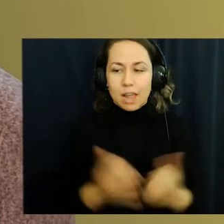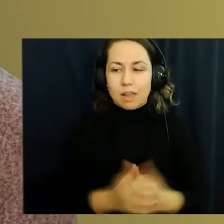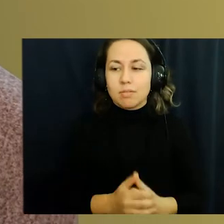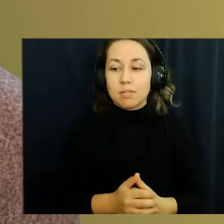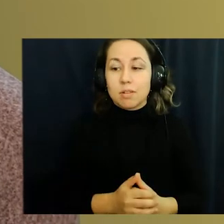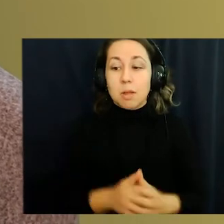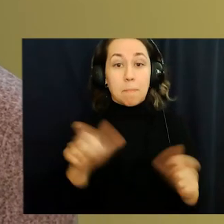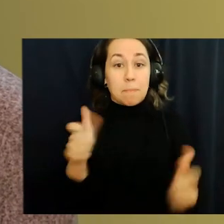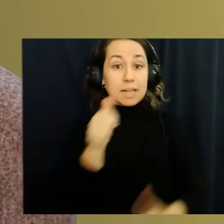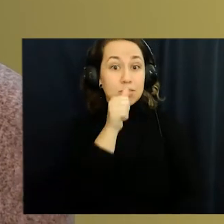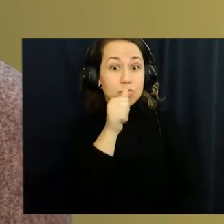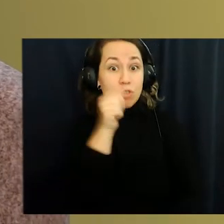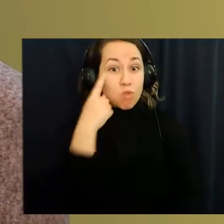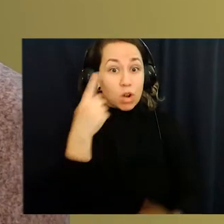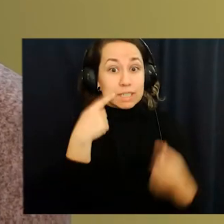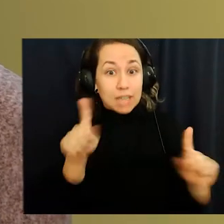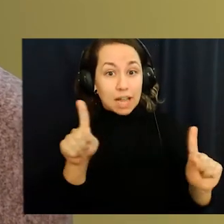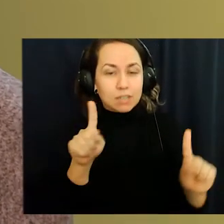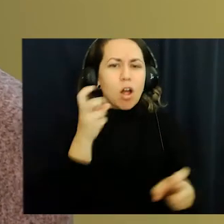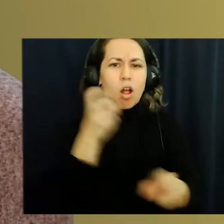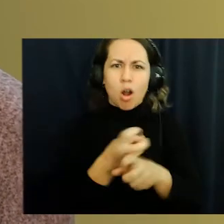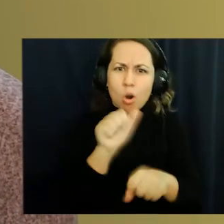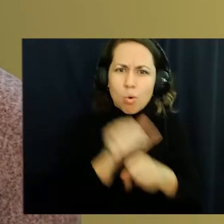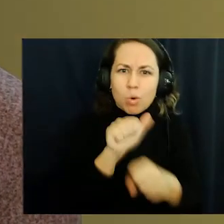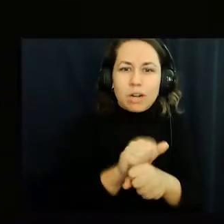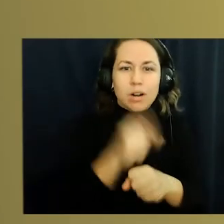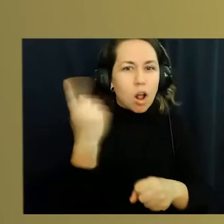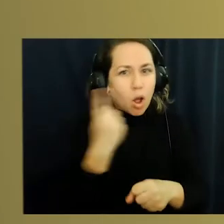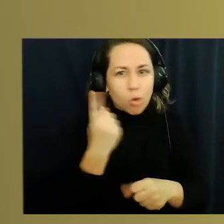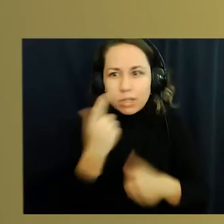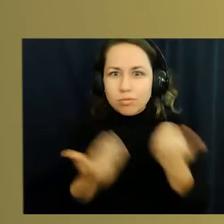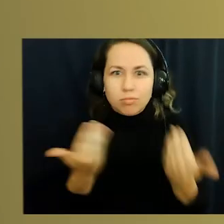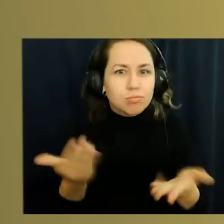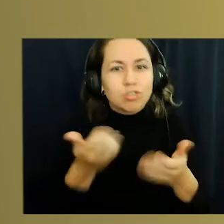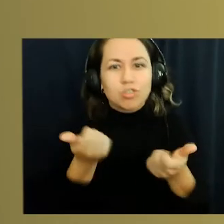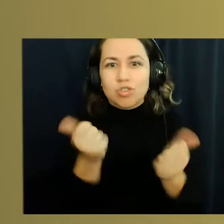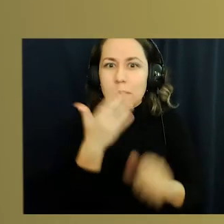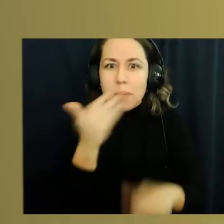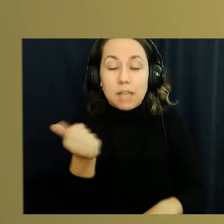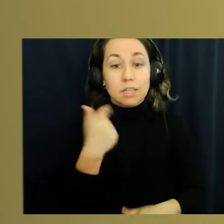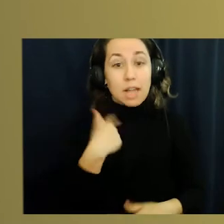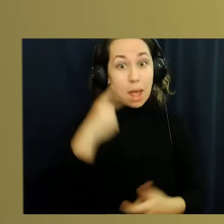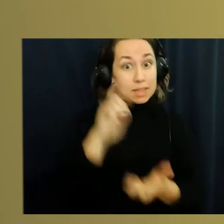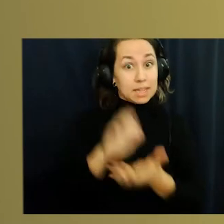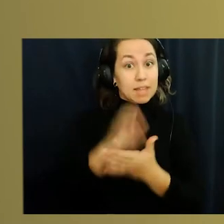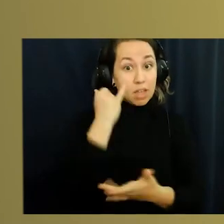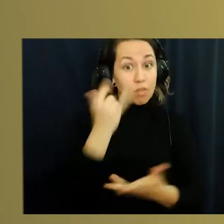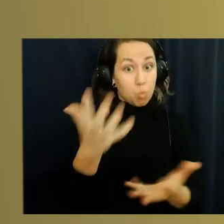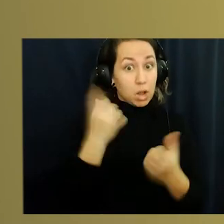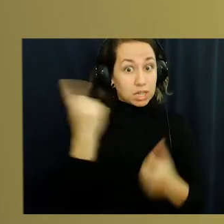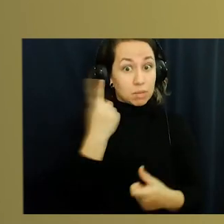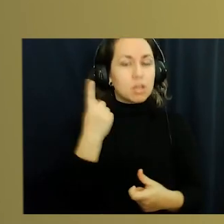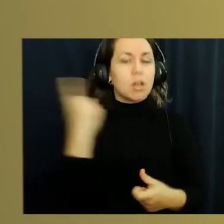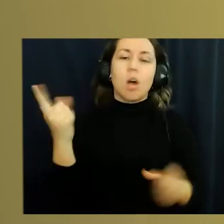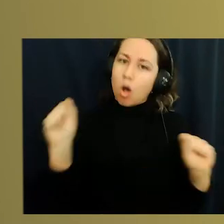Sin ellos, no estaría aquí hoy. El secreto del éxito es trabajar duro y siempre dar tu mejor esfuerzo,